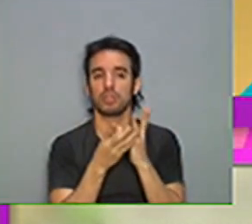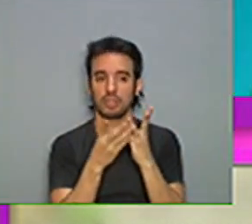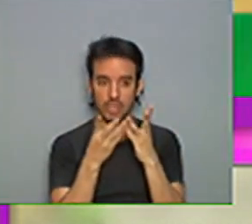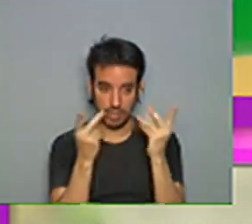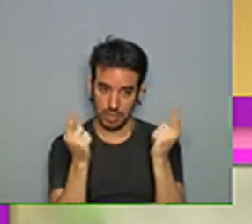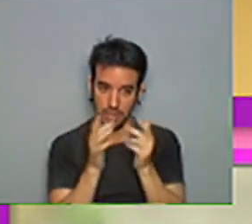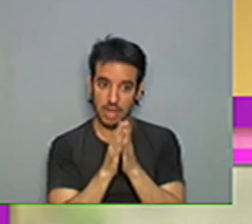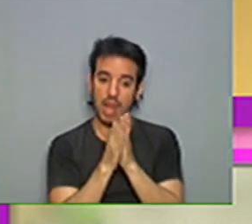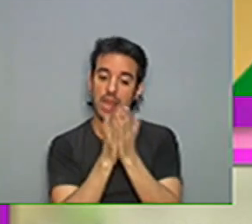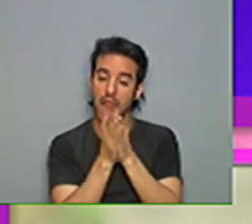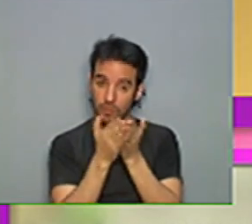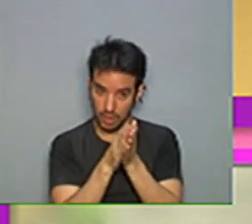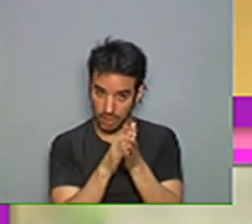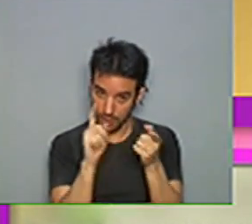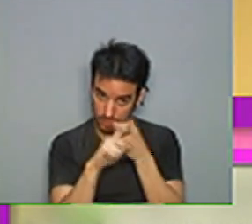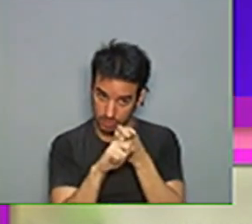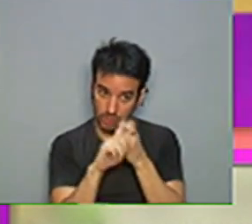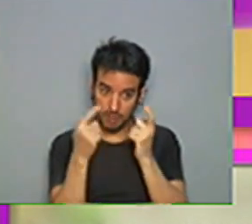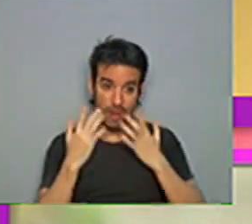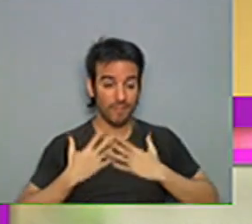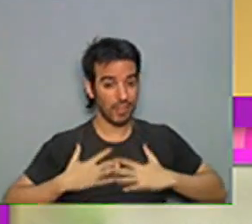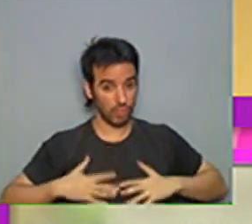La libreta de matrimonio, el vestido